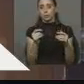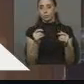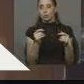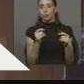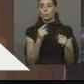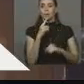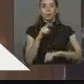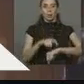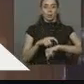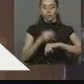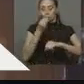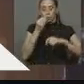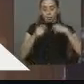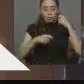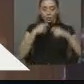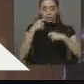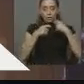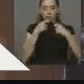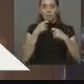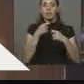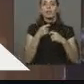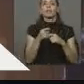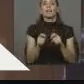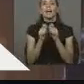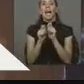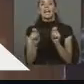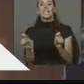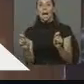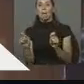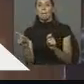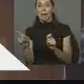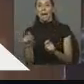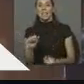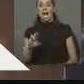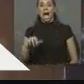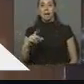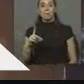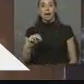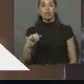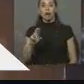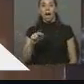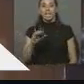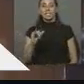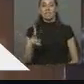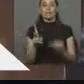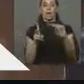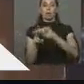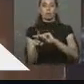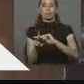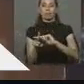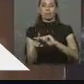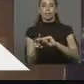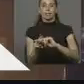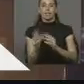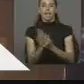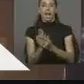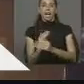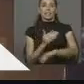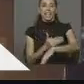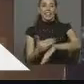almuerzo interrumpía la campaña de Armando Arancibia hasta largas horas de la